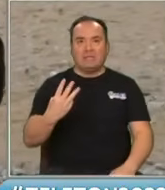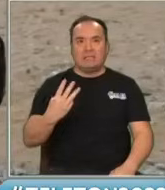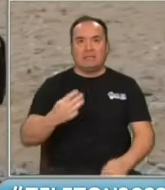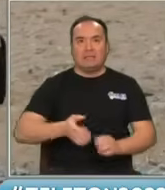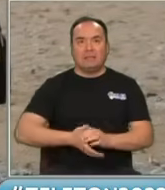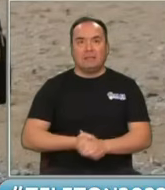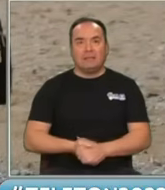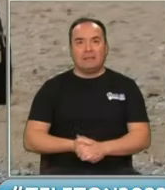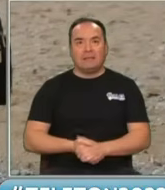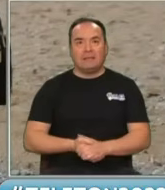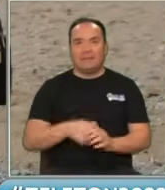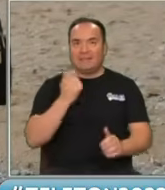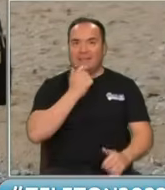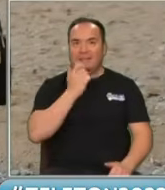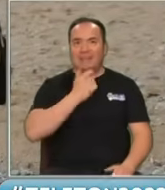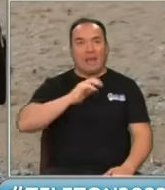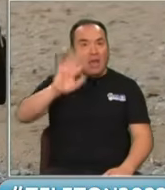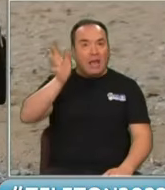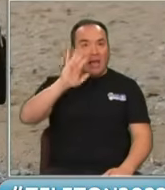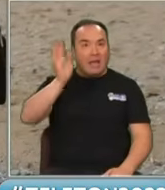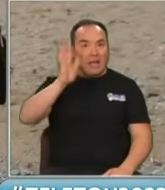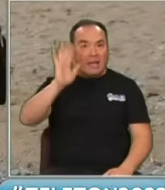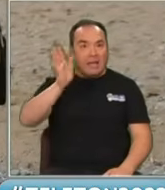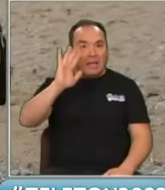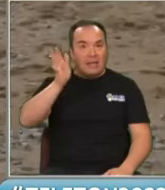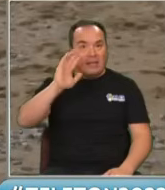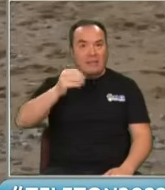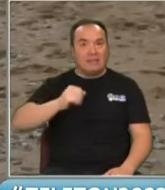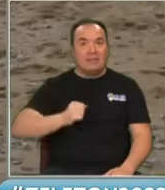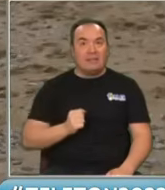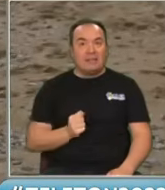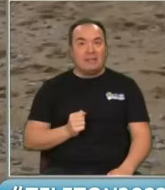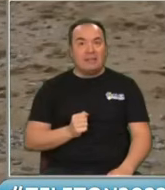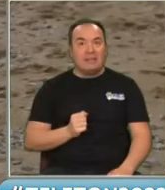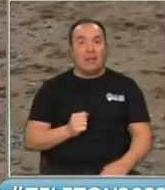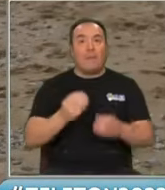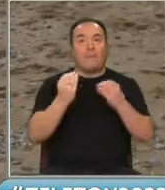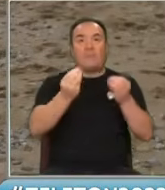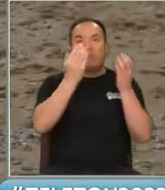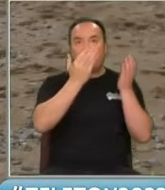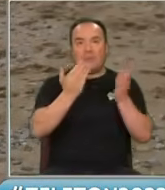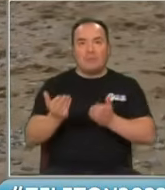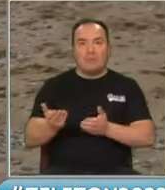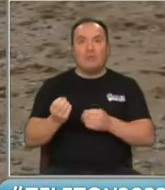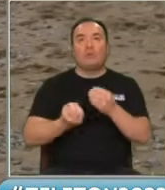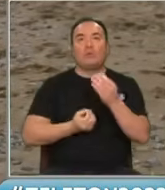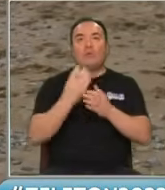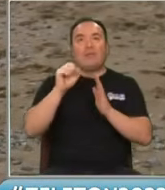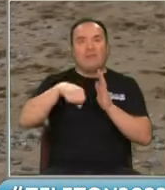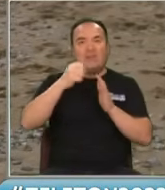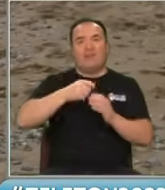1, 2, 3, dale. ¡Hola, mis abandonados! ¡Bienvenidos a un nuevo video del